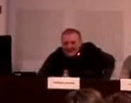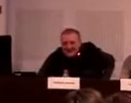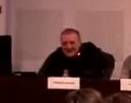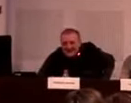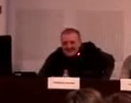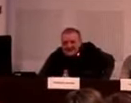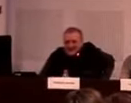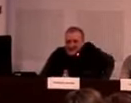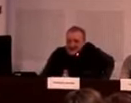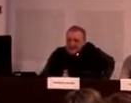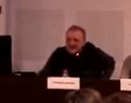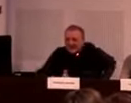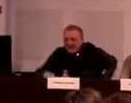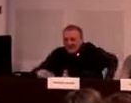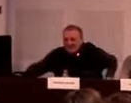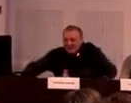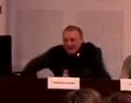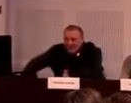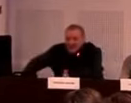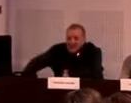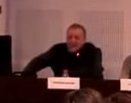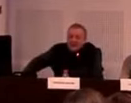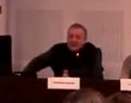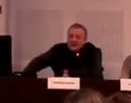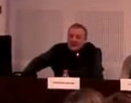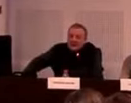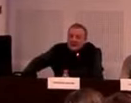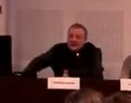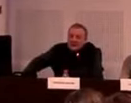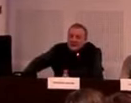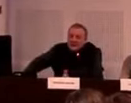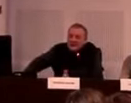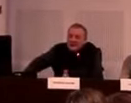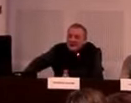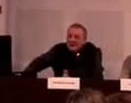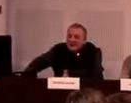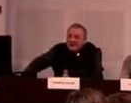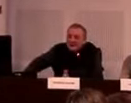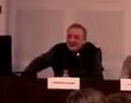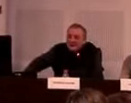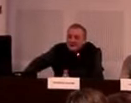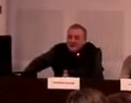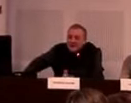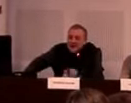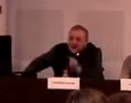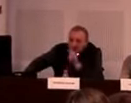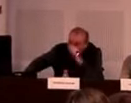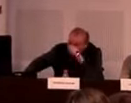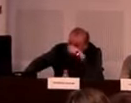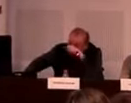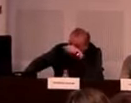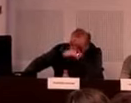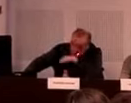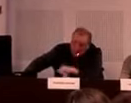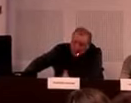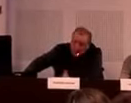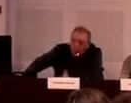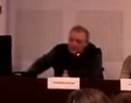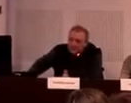más que sintiéndolo, ¿no? Y bueno, aquello, el problema que había era que, bueno, tenías que acertar con la